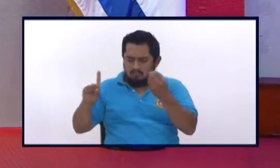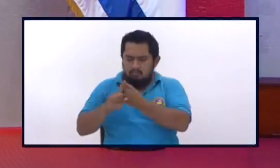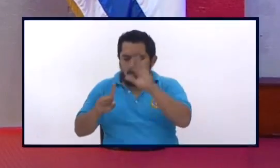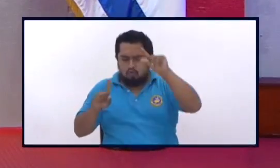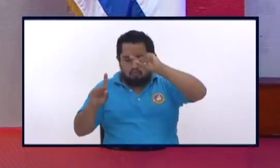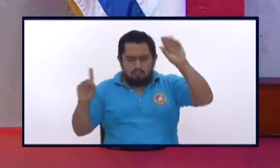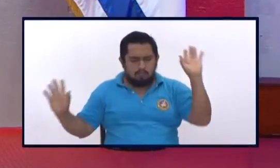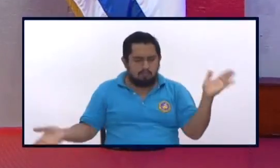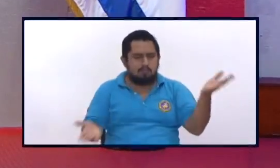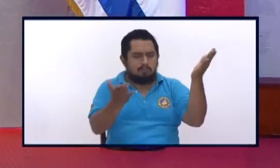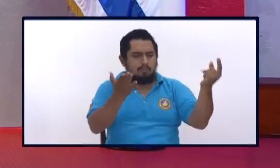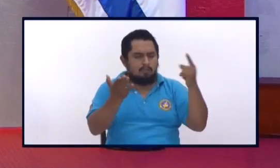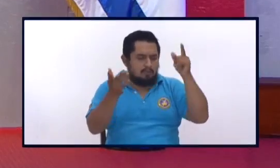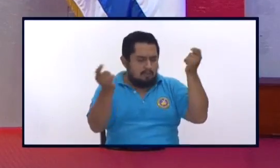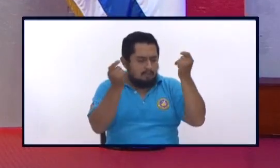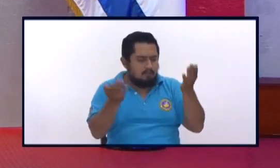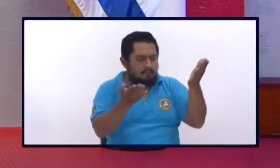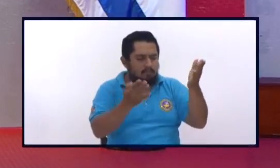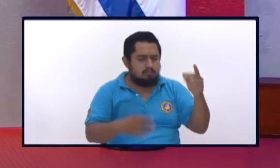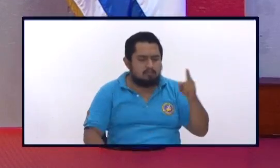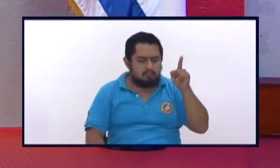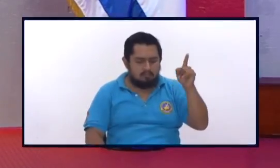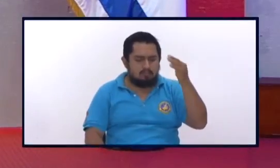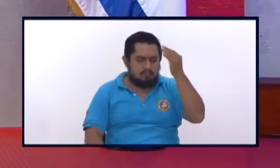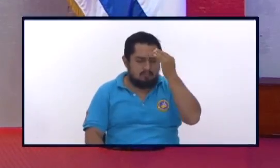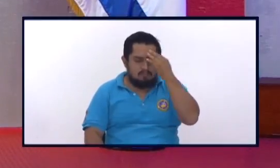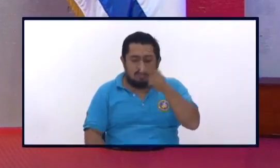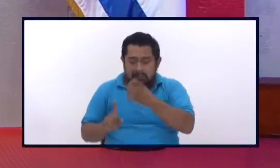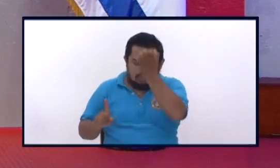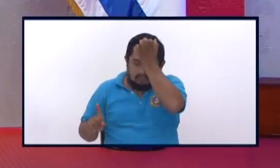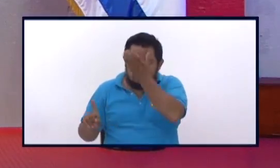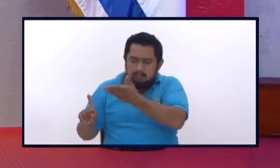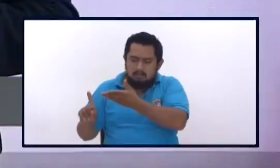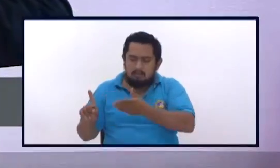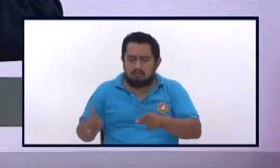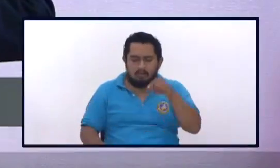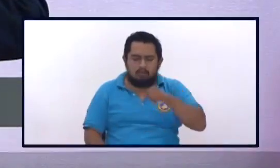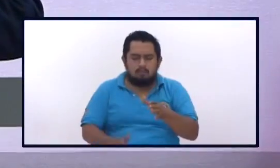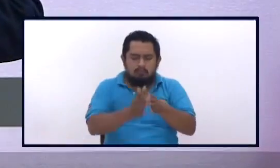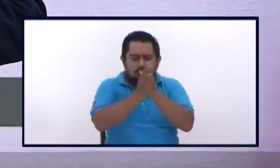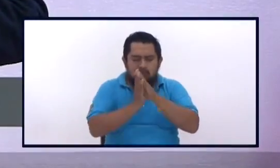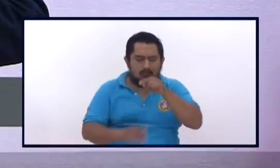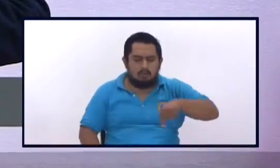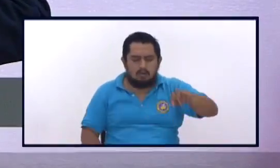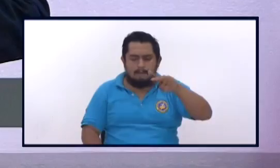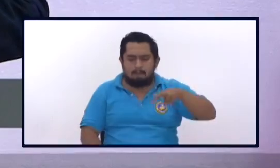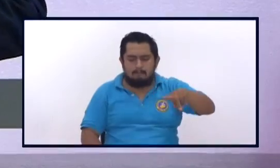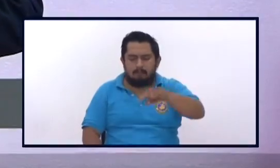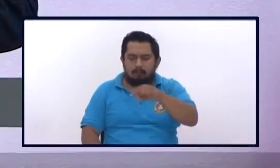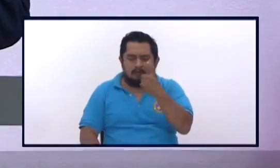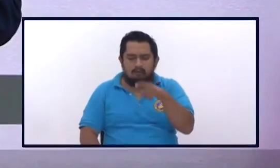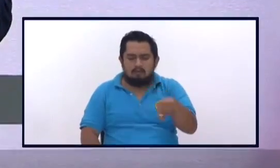te tu y reconocer él se había equivocado hoy quiero clamar por los amigos que están en casa